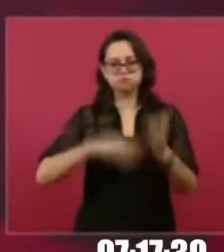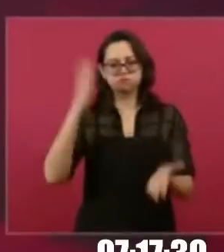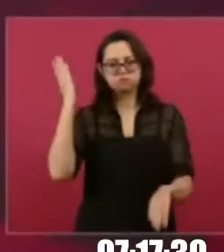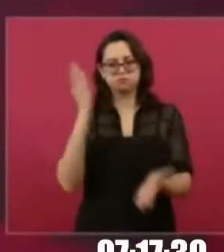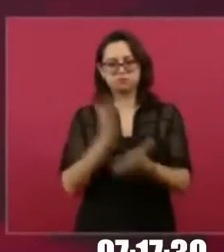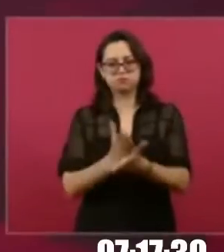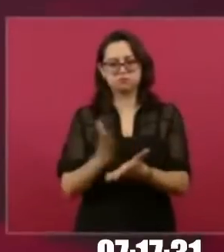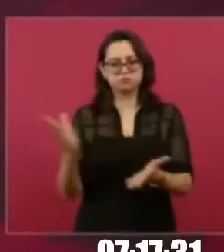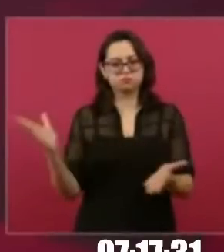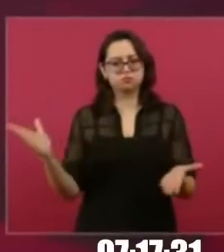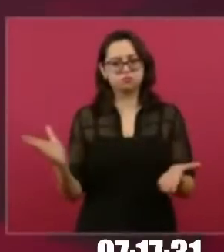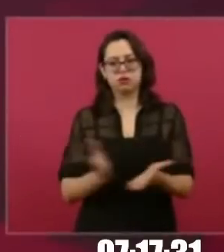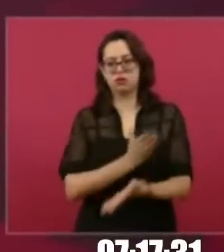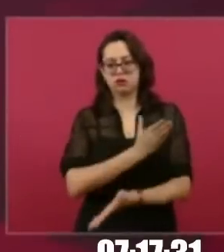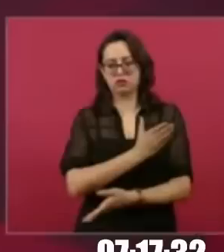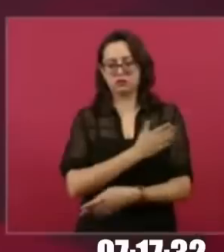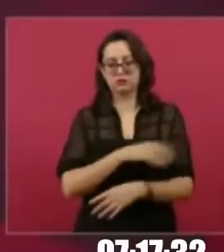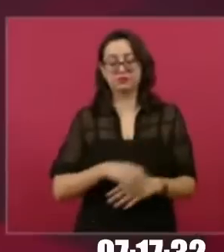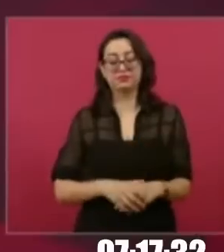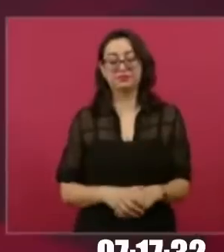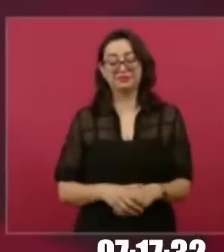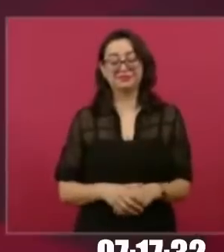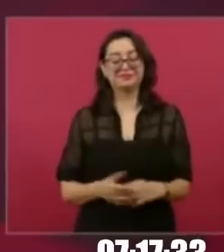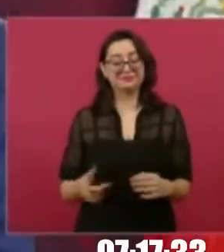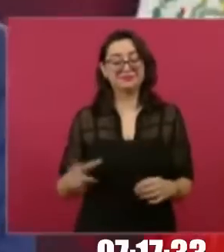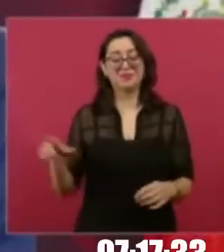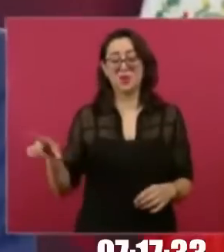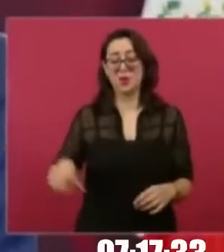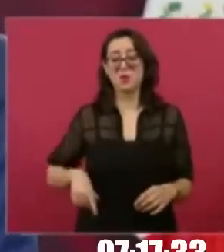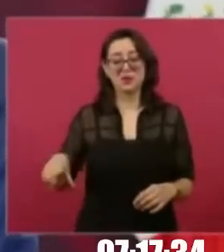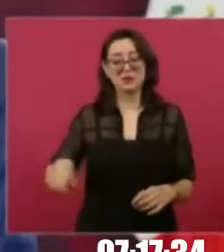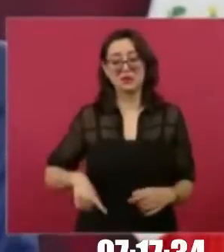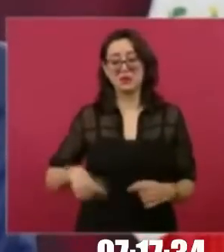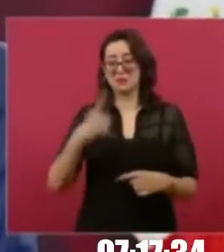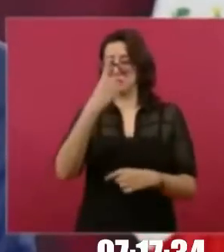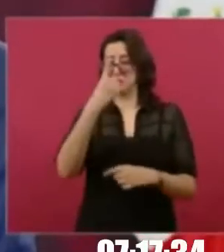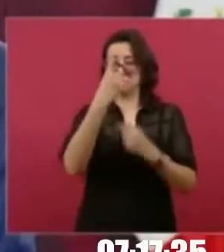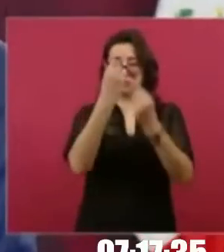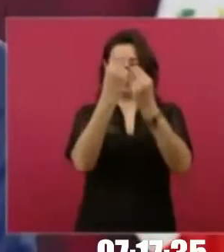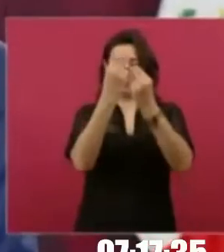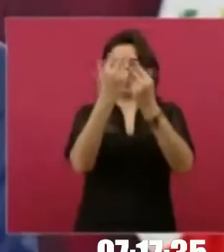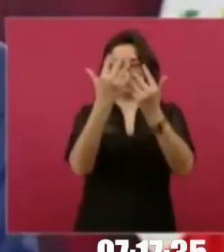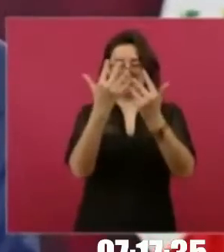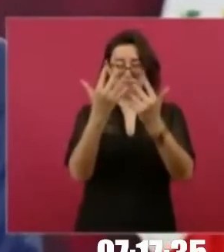que imperaba en todo el gobierno y de manera especial